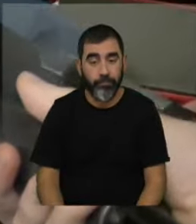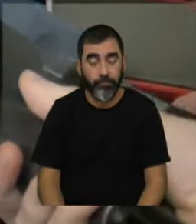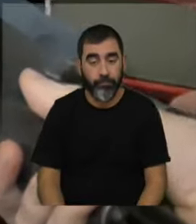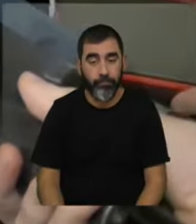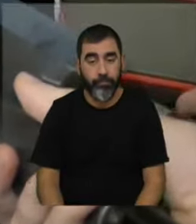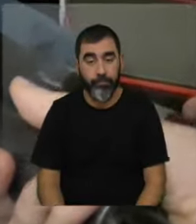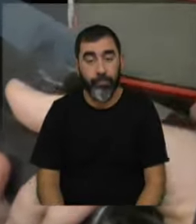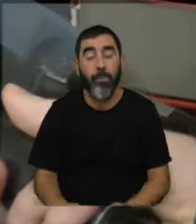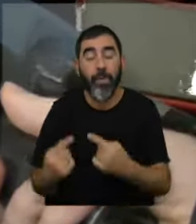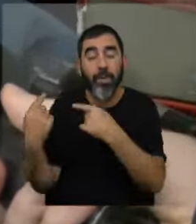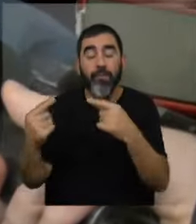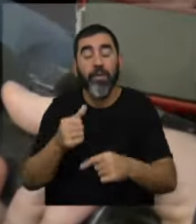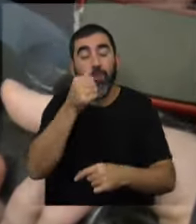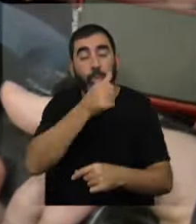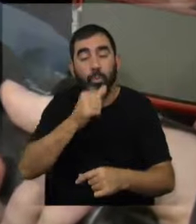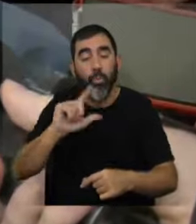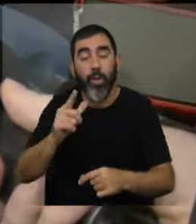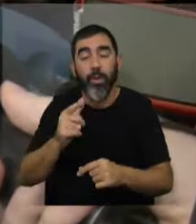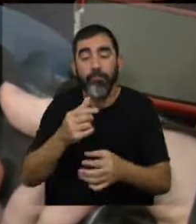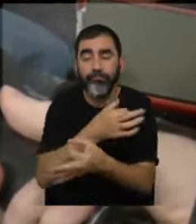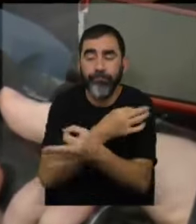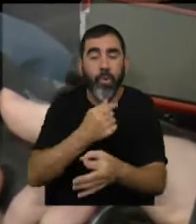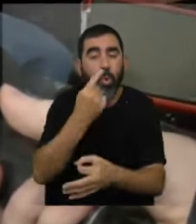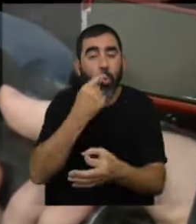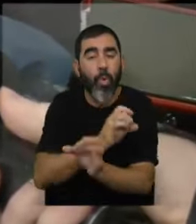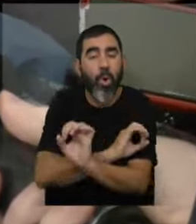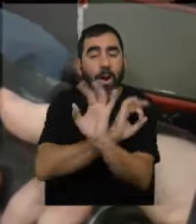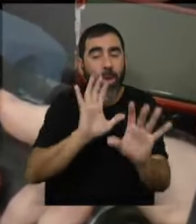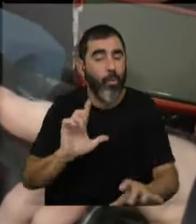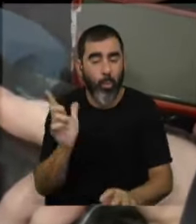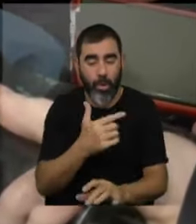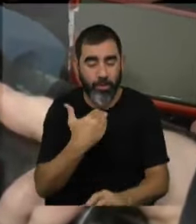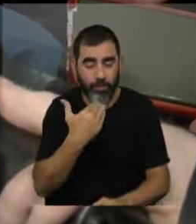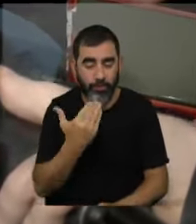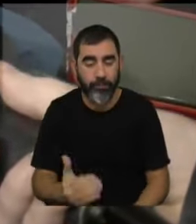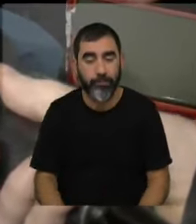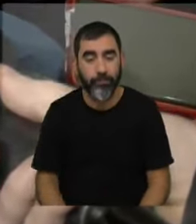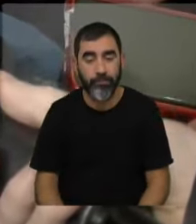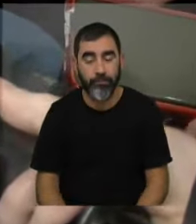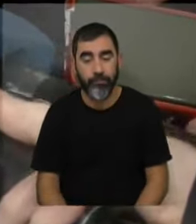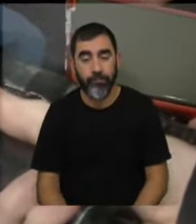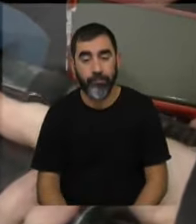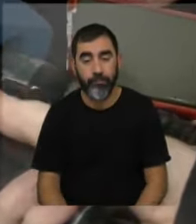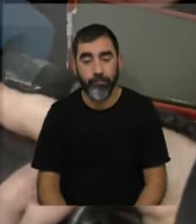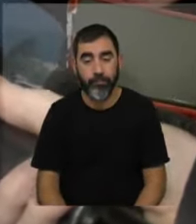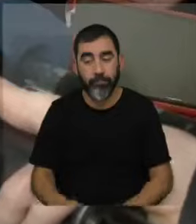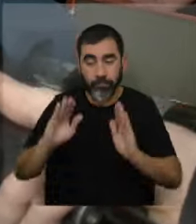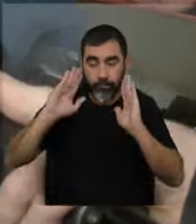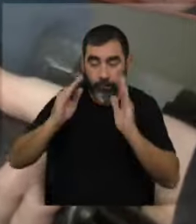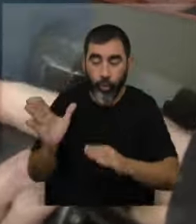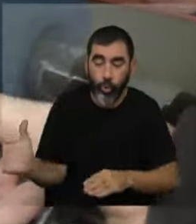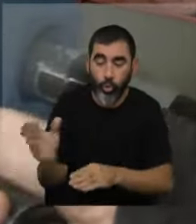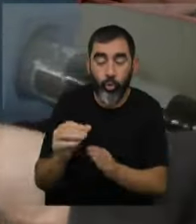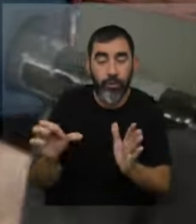diferentes soluciones O sea que no tenemos un número para decir tenemos tantas instituciones que precisan asistencia nosotros nos ocupamos de todo el